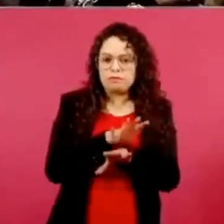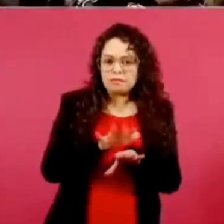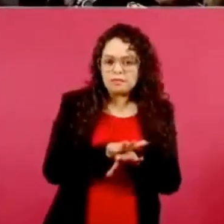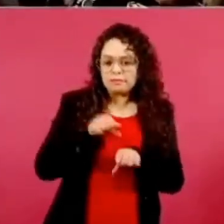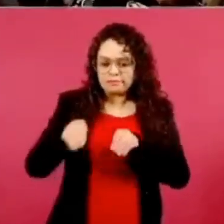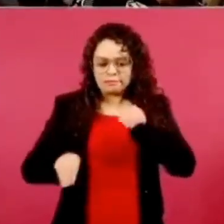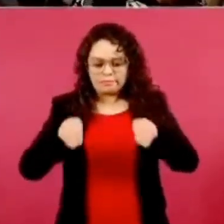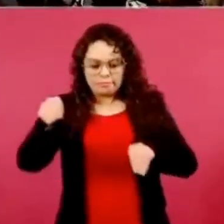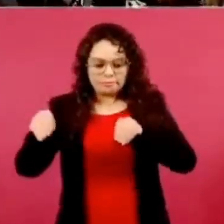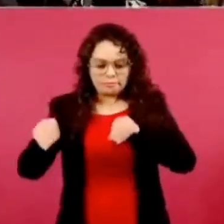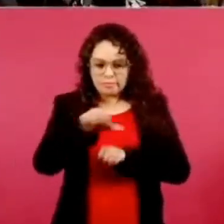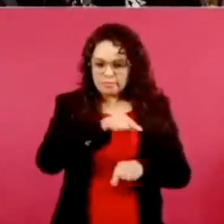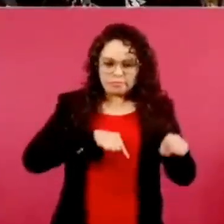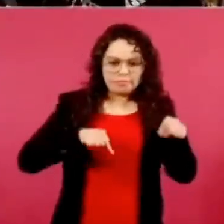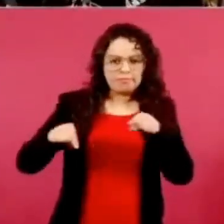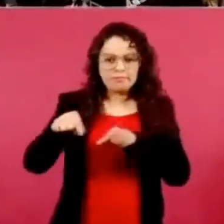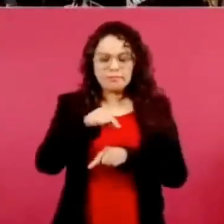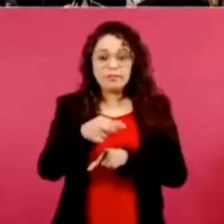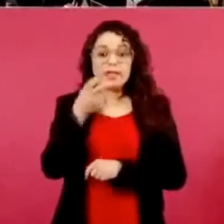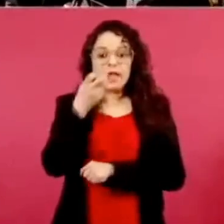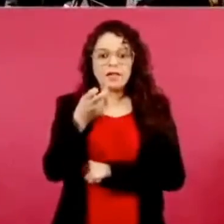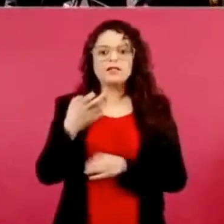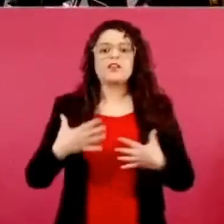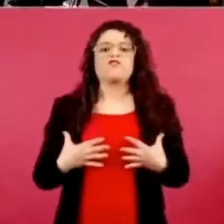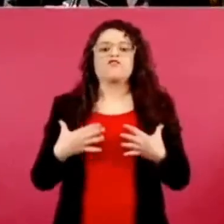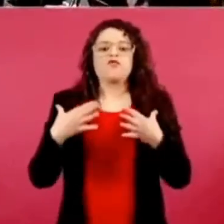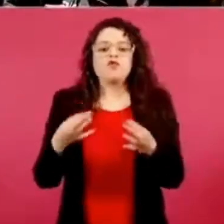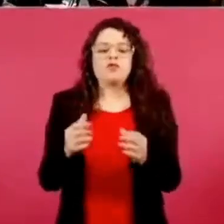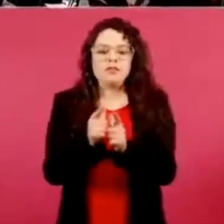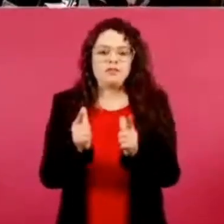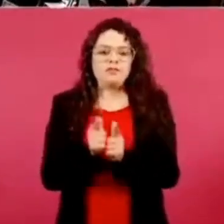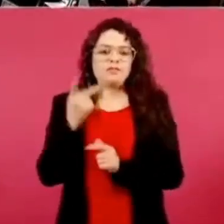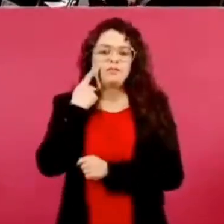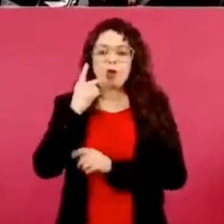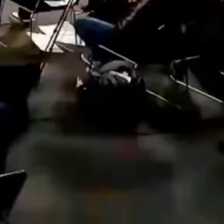conforman este partido que aglutina a todos